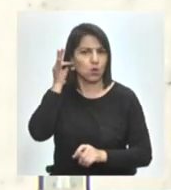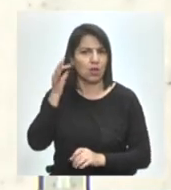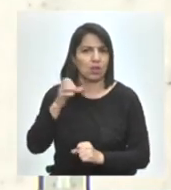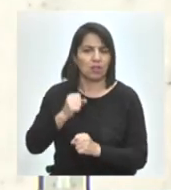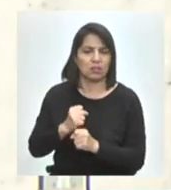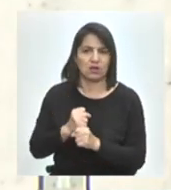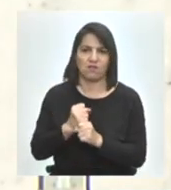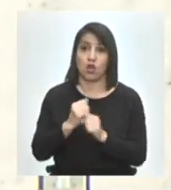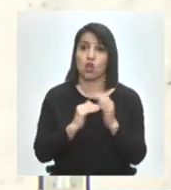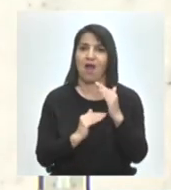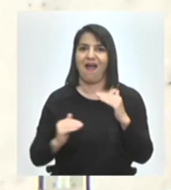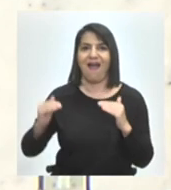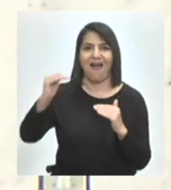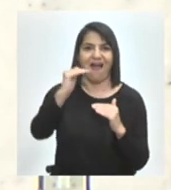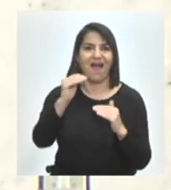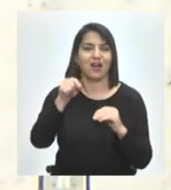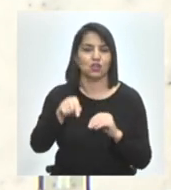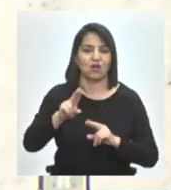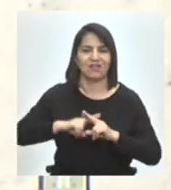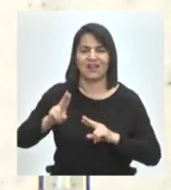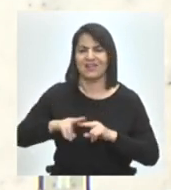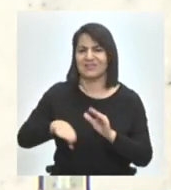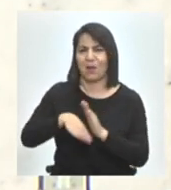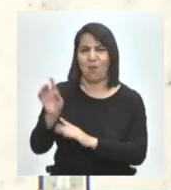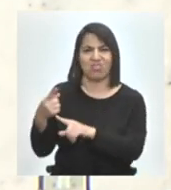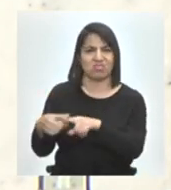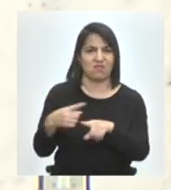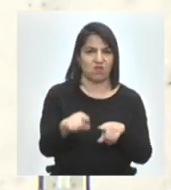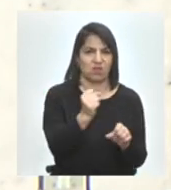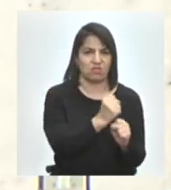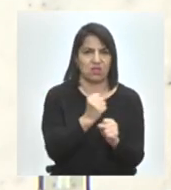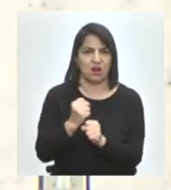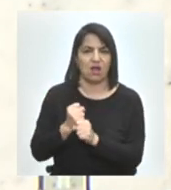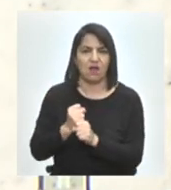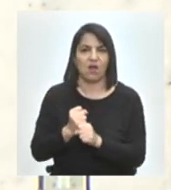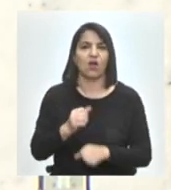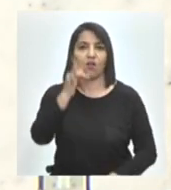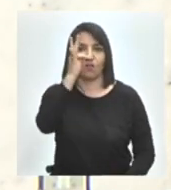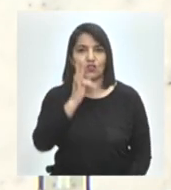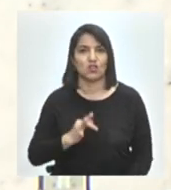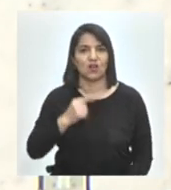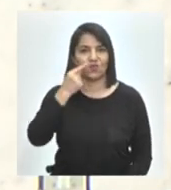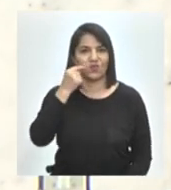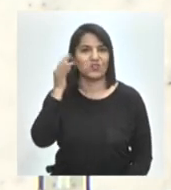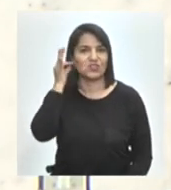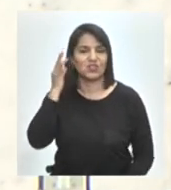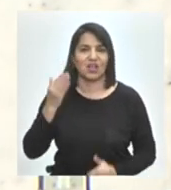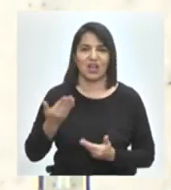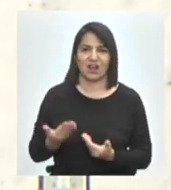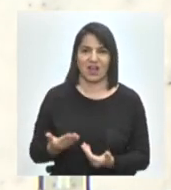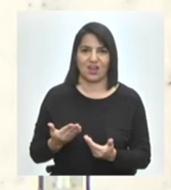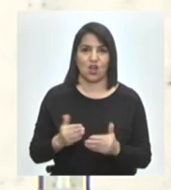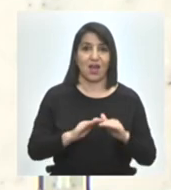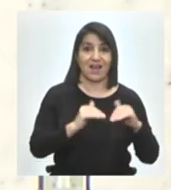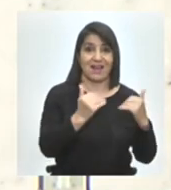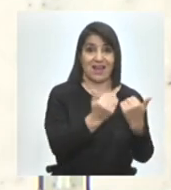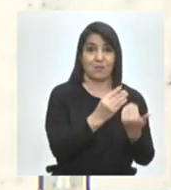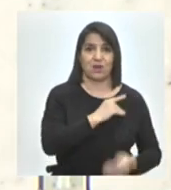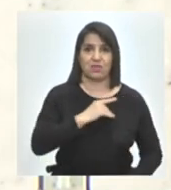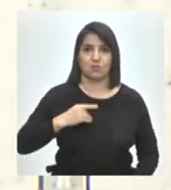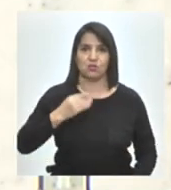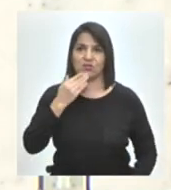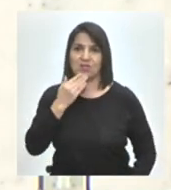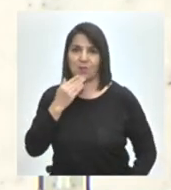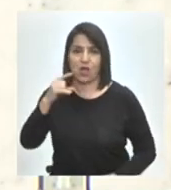más alto nivel y que realizan las más diversas tareas. Son las funcionarias y funcionarios de la Cámara y del Congreso